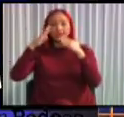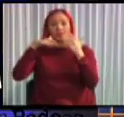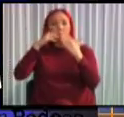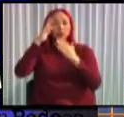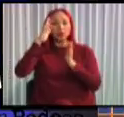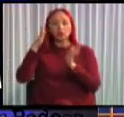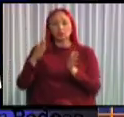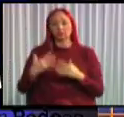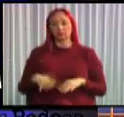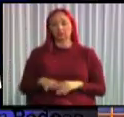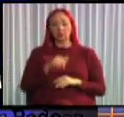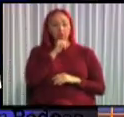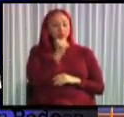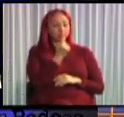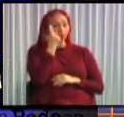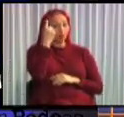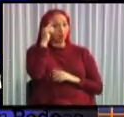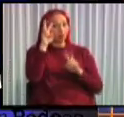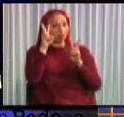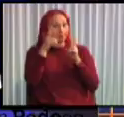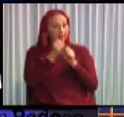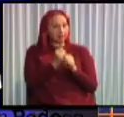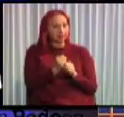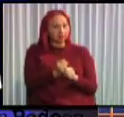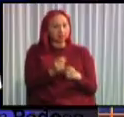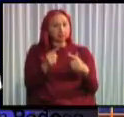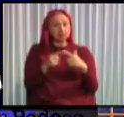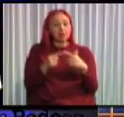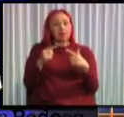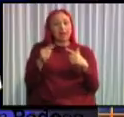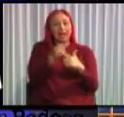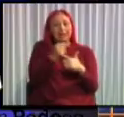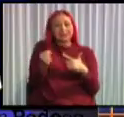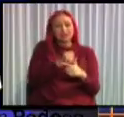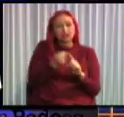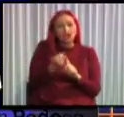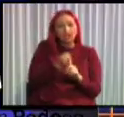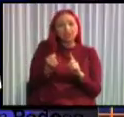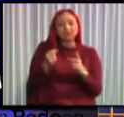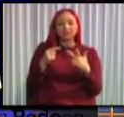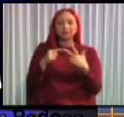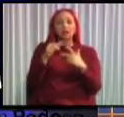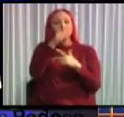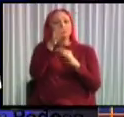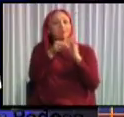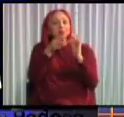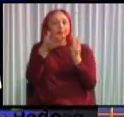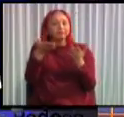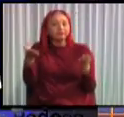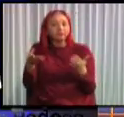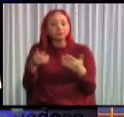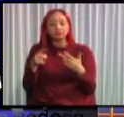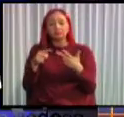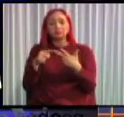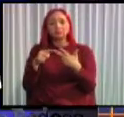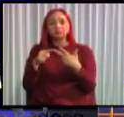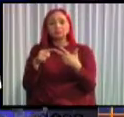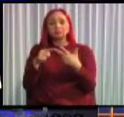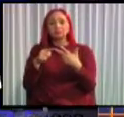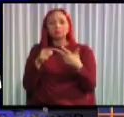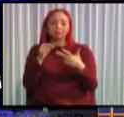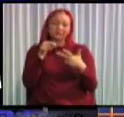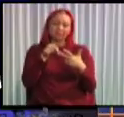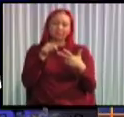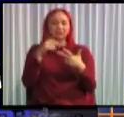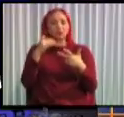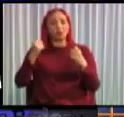los costarricenses, no solo por temas de seguridad, agresiones y todo este tipo de cosas, sino por un factor que es